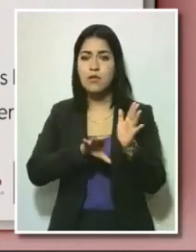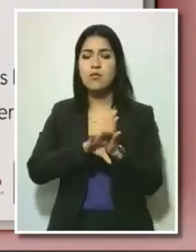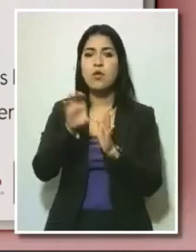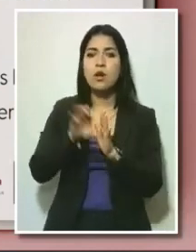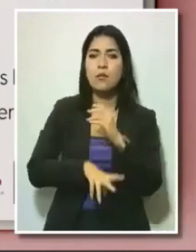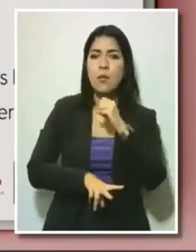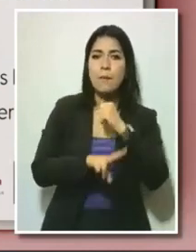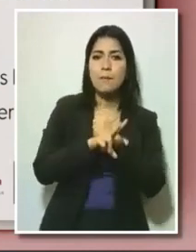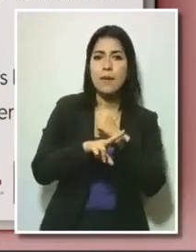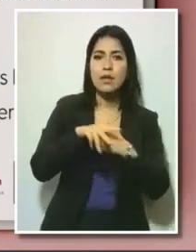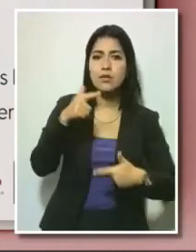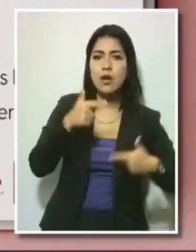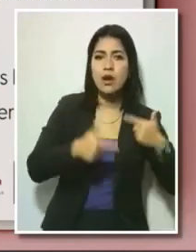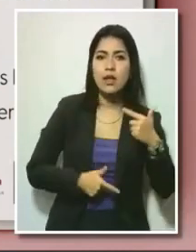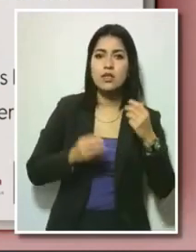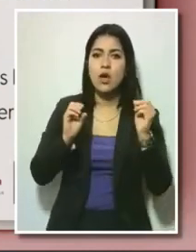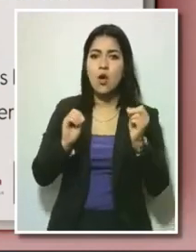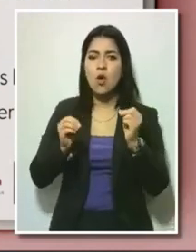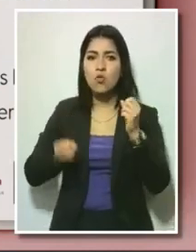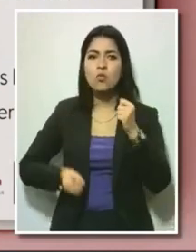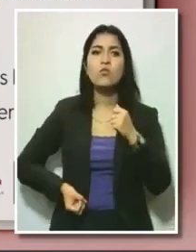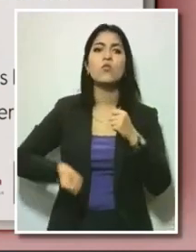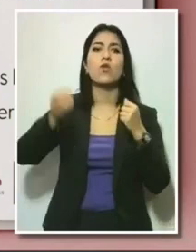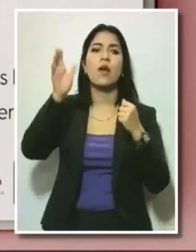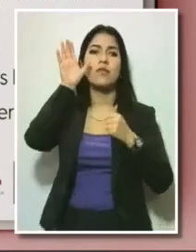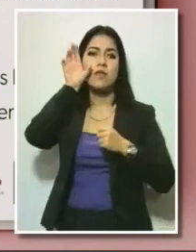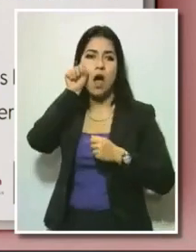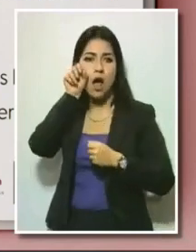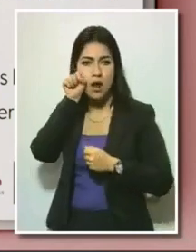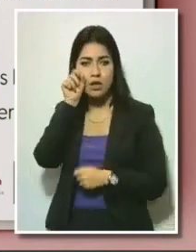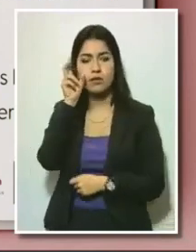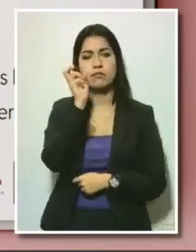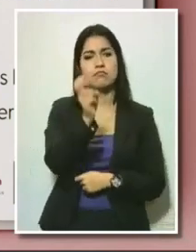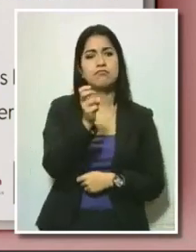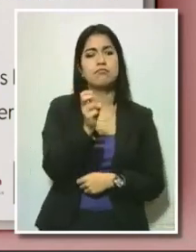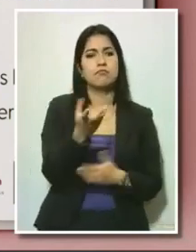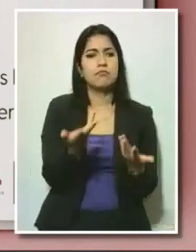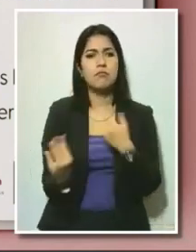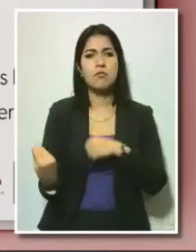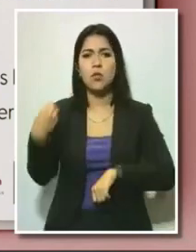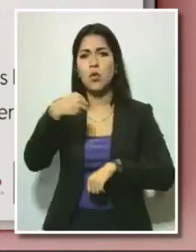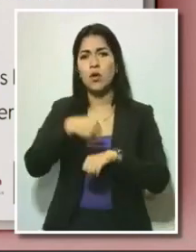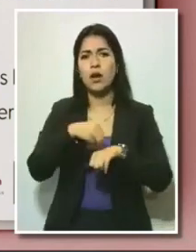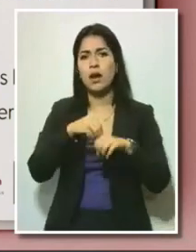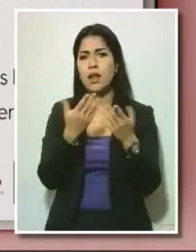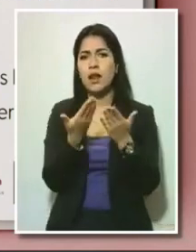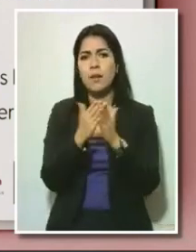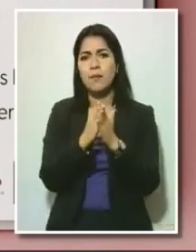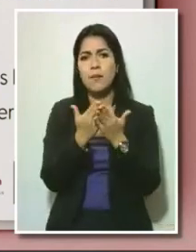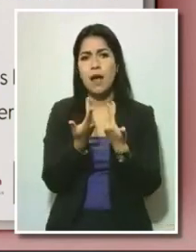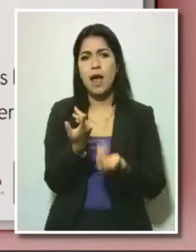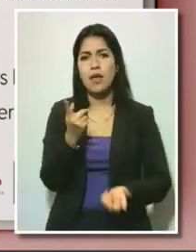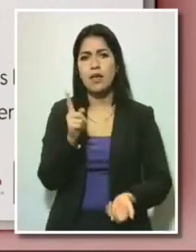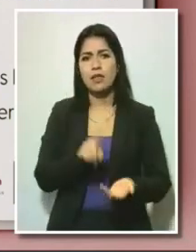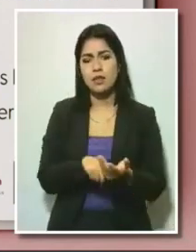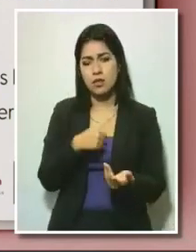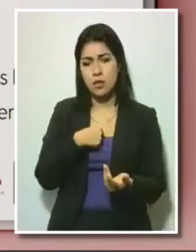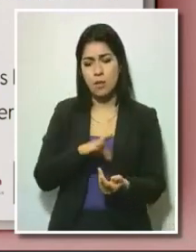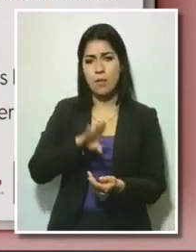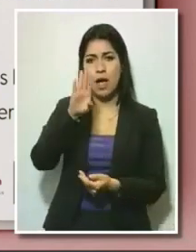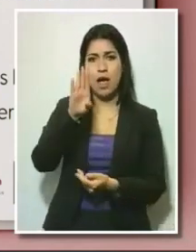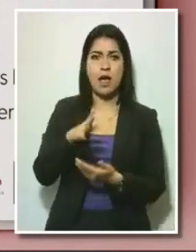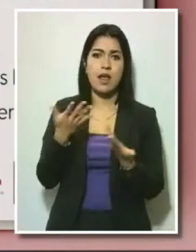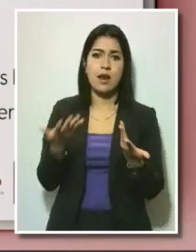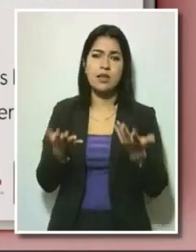cómo sumamos con naranjas, y esto está inserto a lo largo de los textos. Son adoctrinadores, me parece la mayor